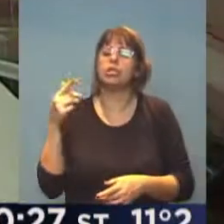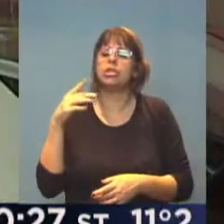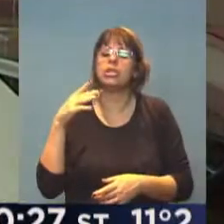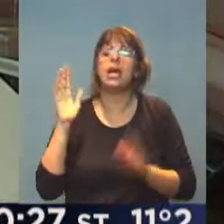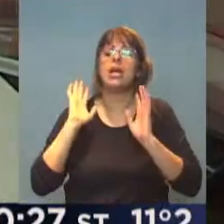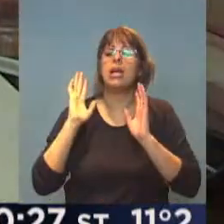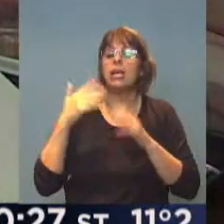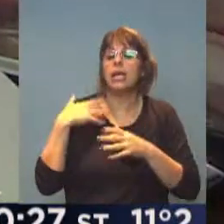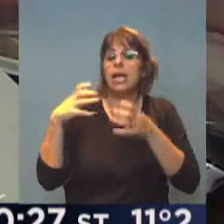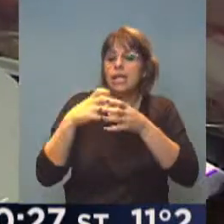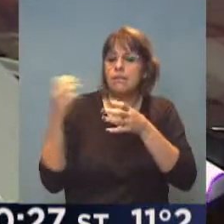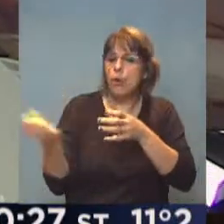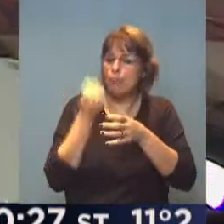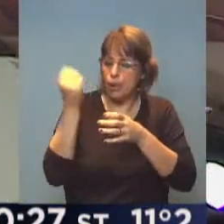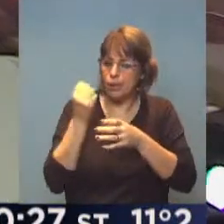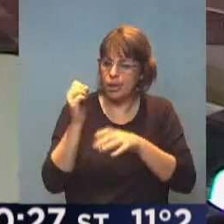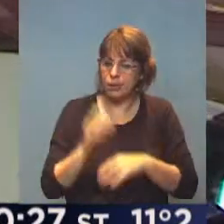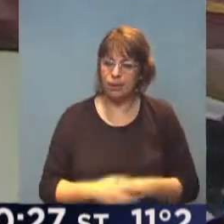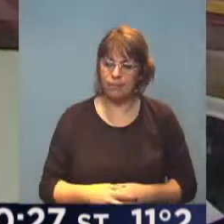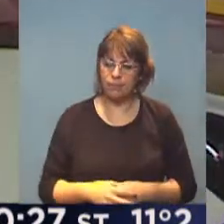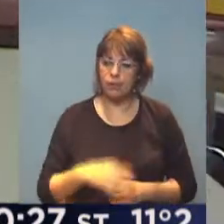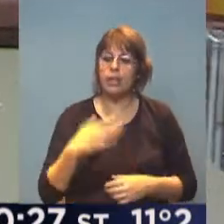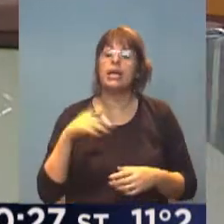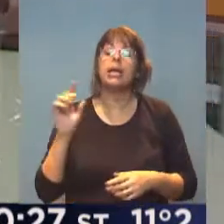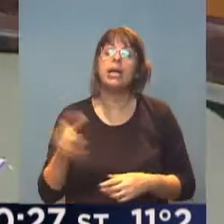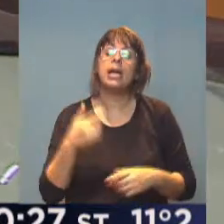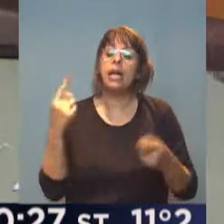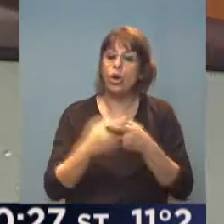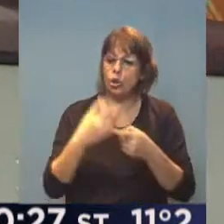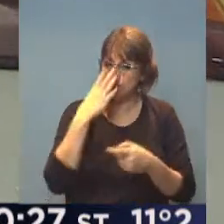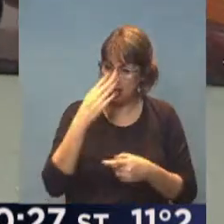Claro. Nos sentimos como todos identificados. Al Lobo del Bosque. Está escondido.